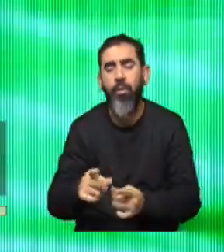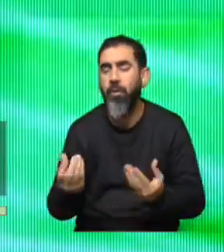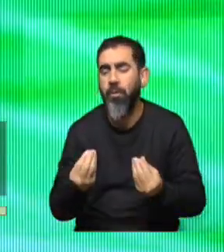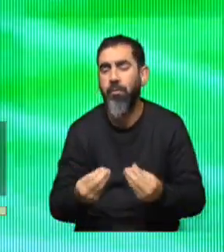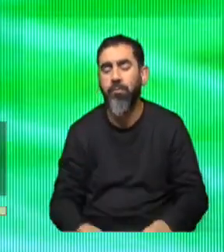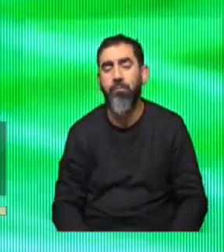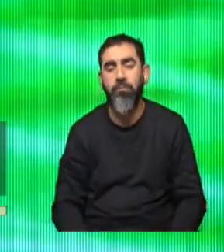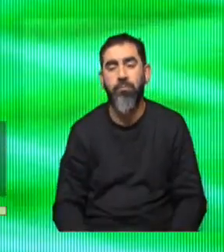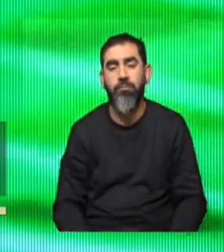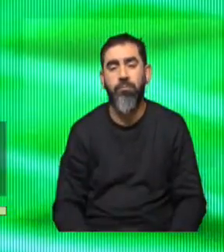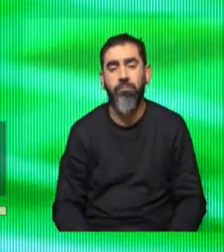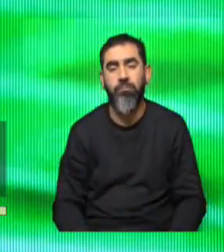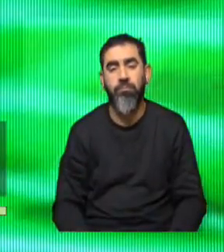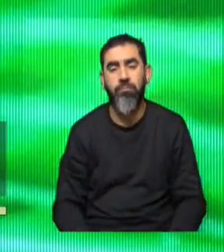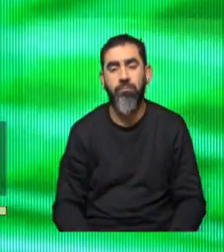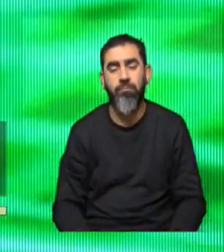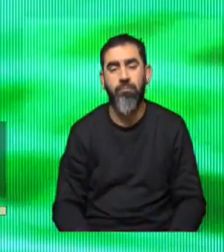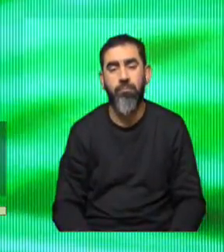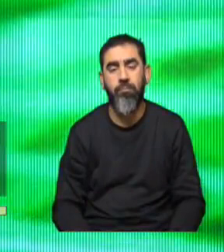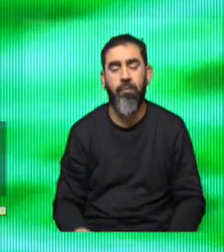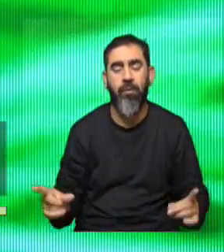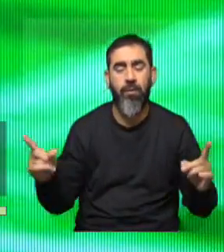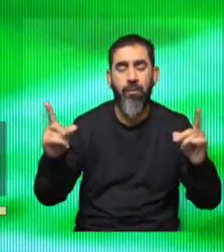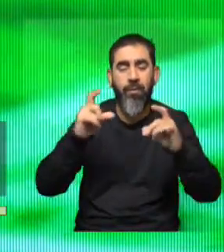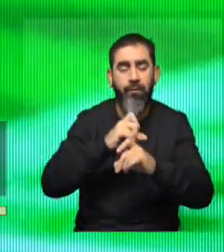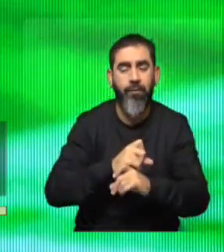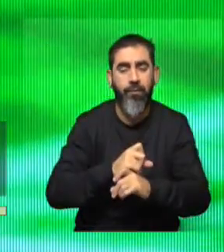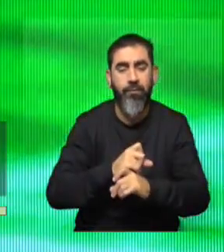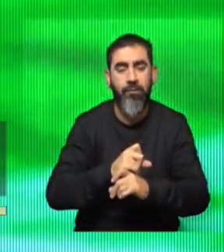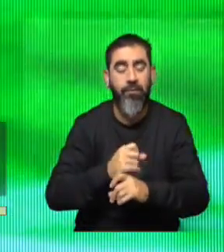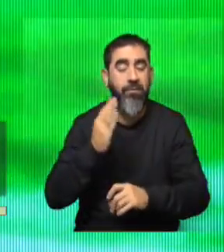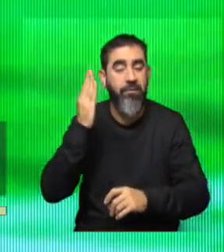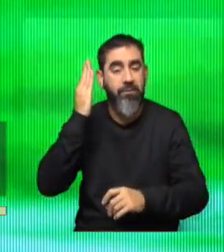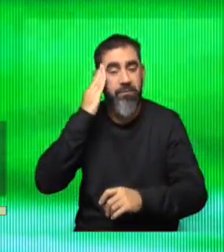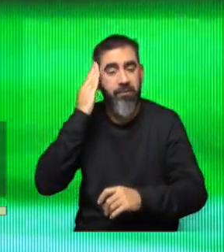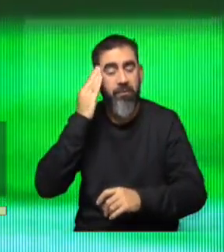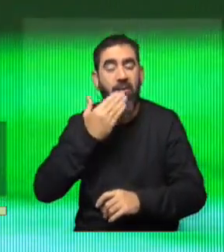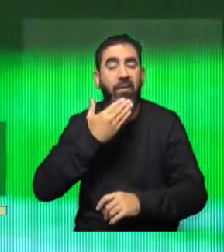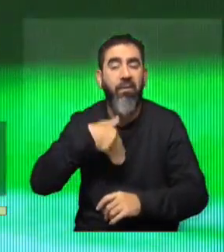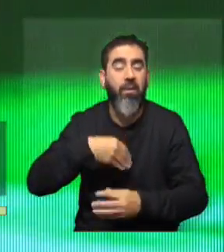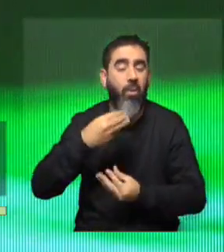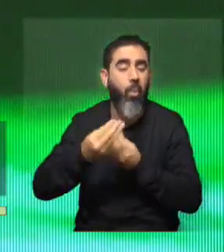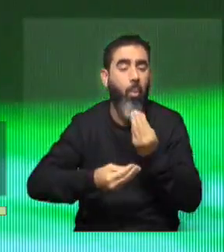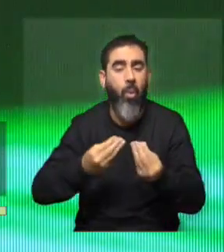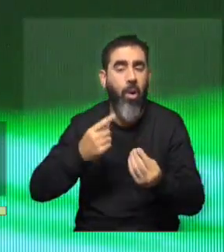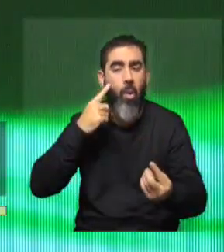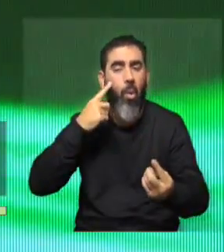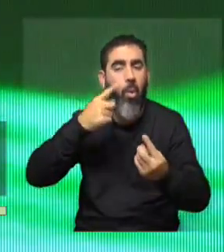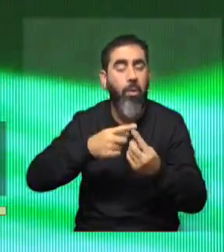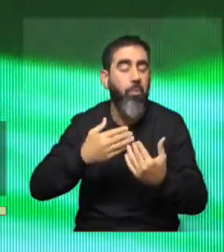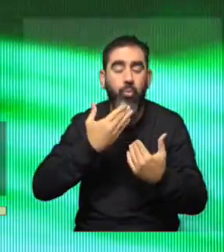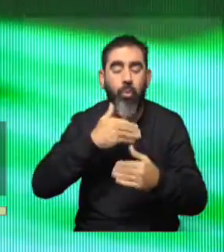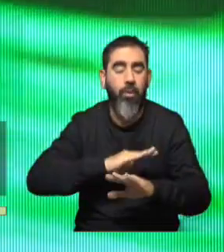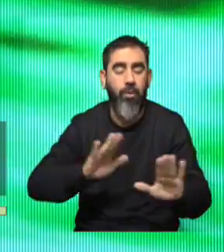mal no sé es muy difícil ponerme en el en tratar de entender cuál es el la forma de